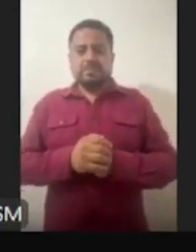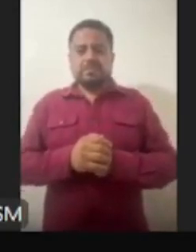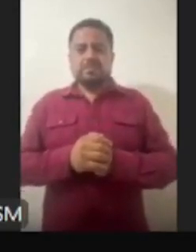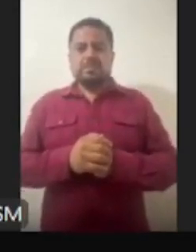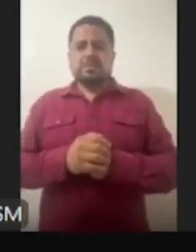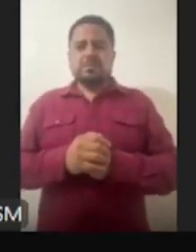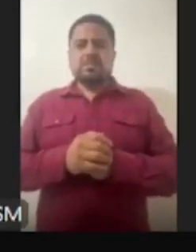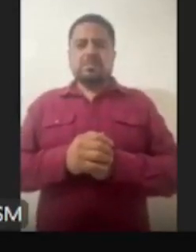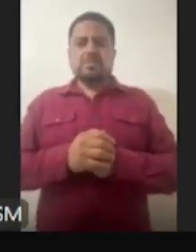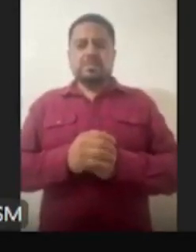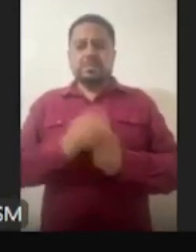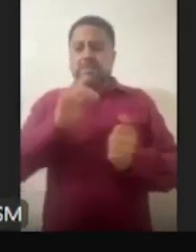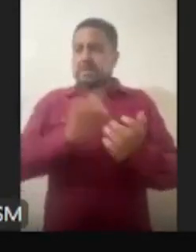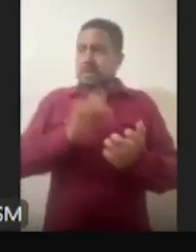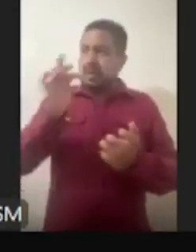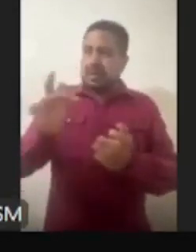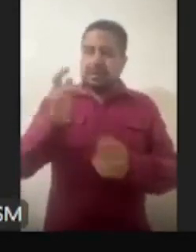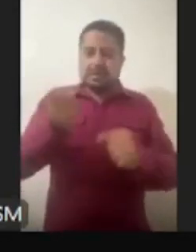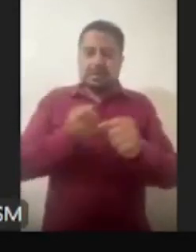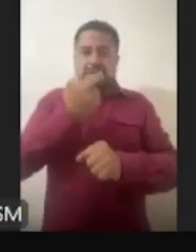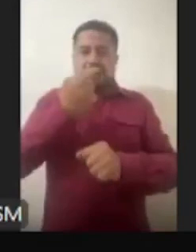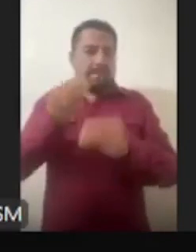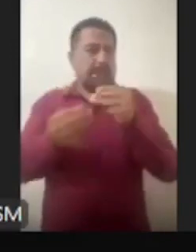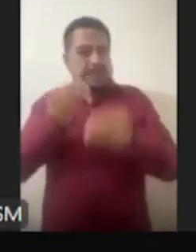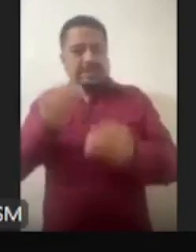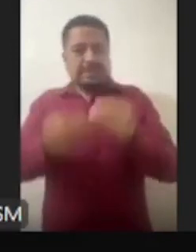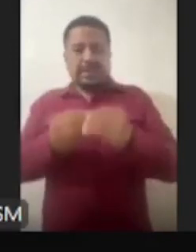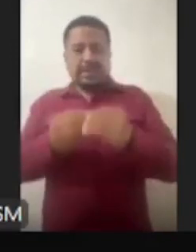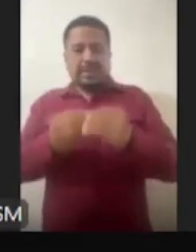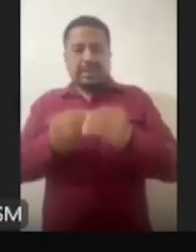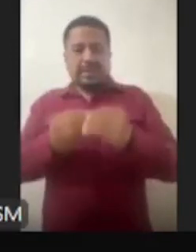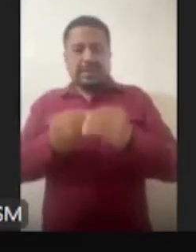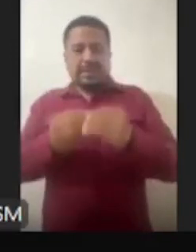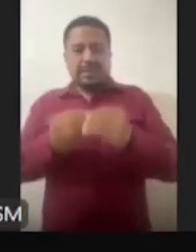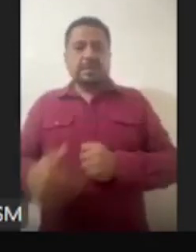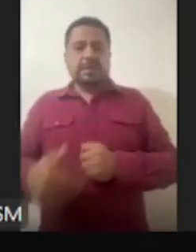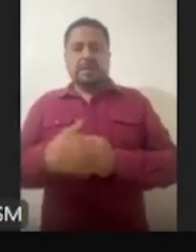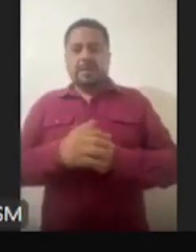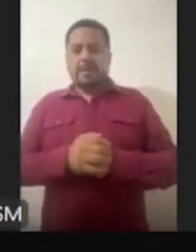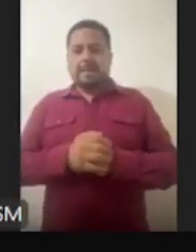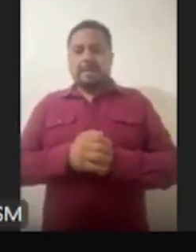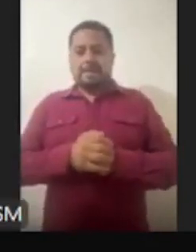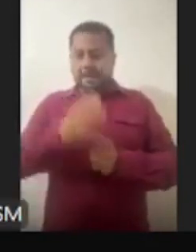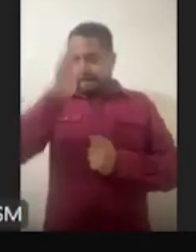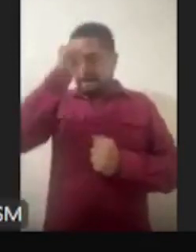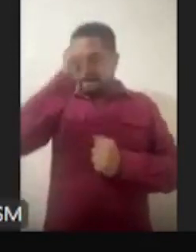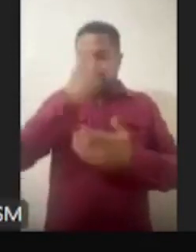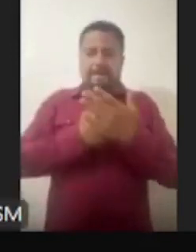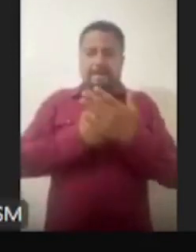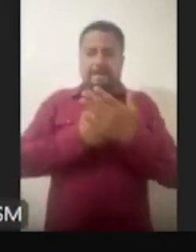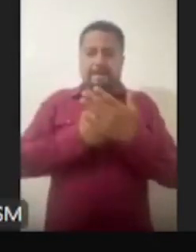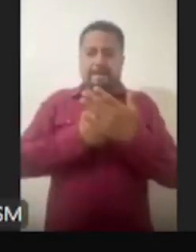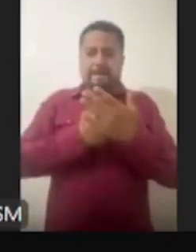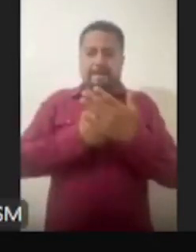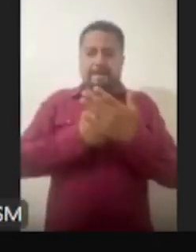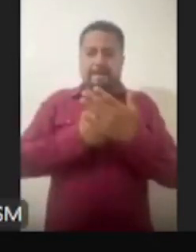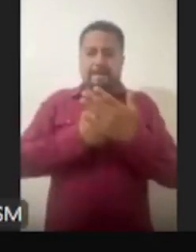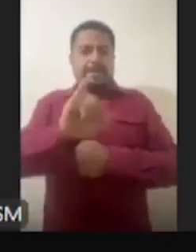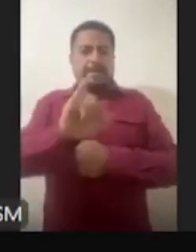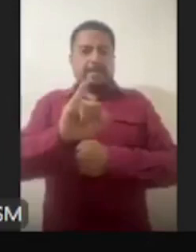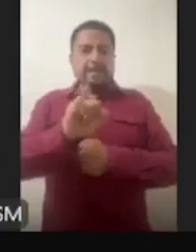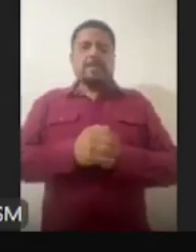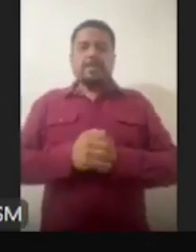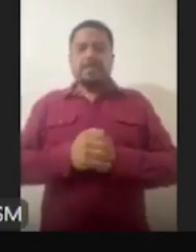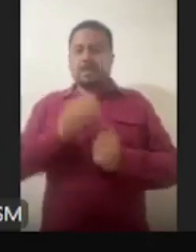Gracias, magistrada. Magistrada ponente Evelyn Rodríguez Chinol. A favor de los proyectos. Gracias, magistrada.